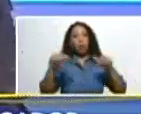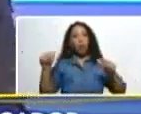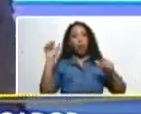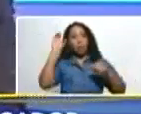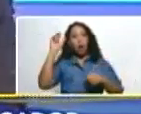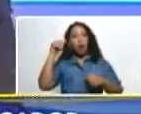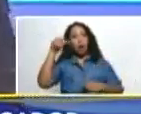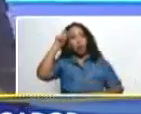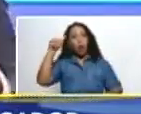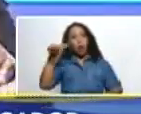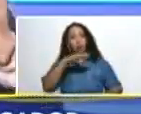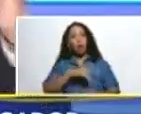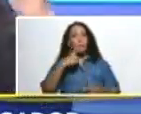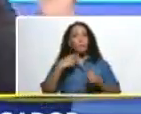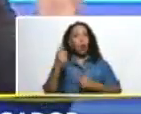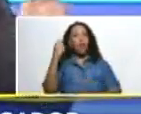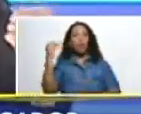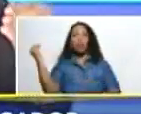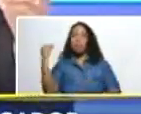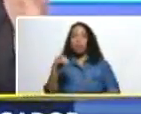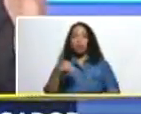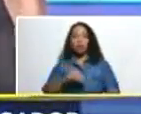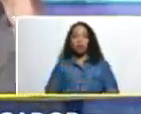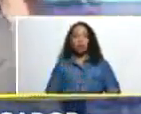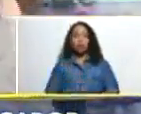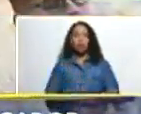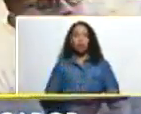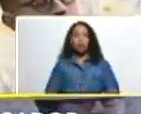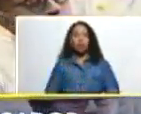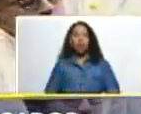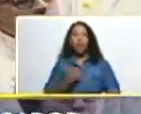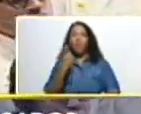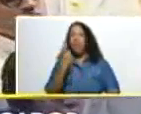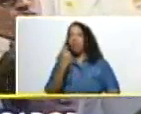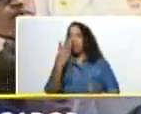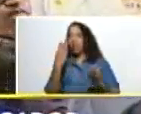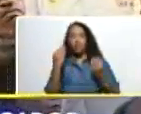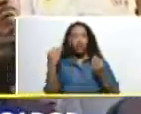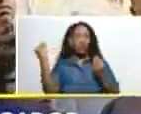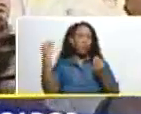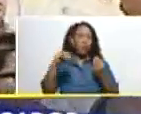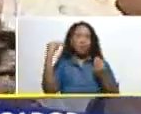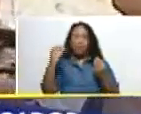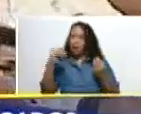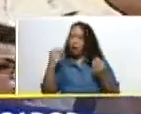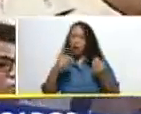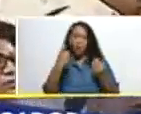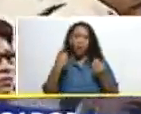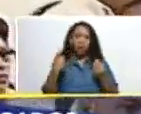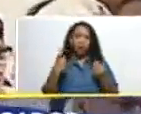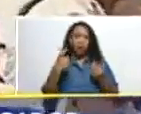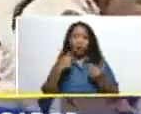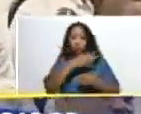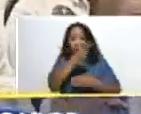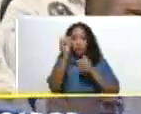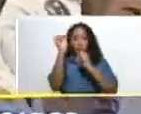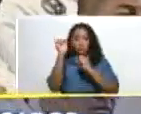pueblo. Pero falta mucho por hacer. Falta mucho por hacer, mucho todavía. Por eso no bajen la guardia,